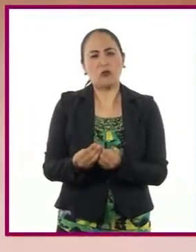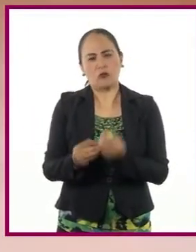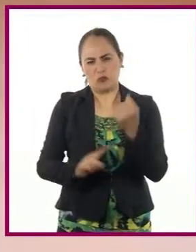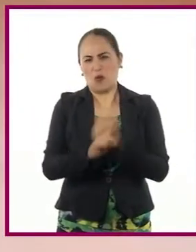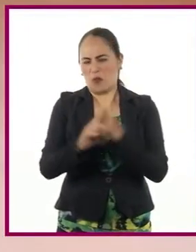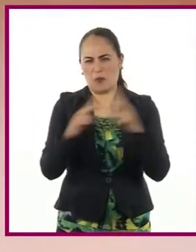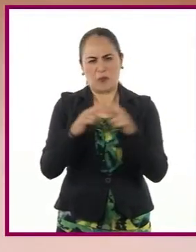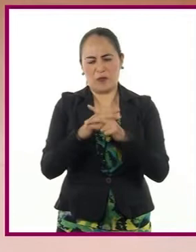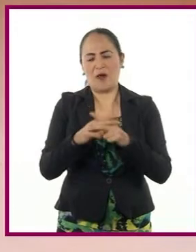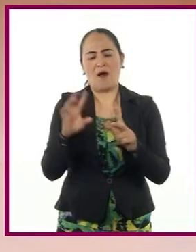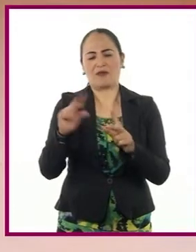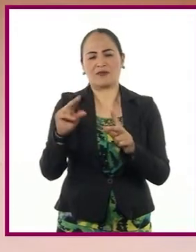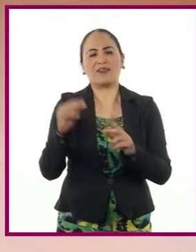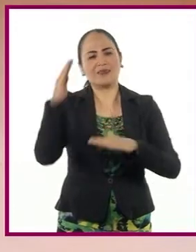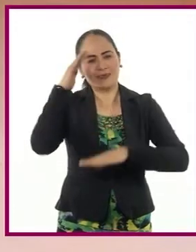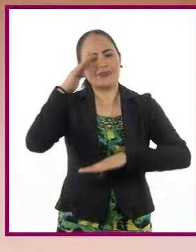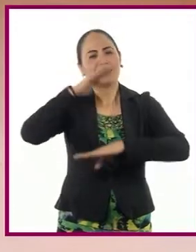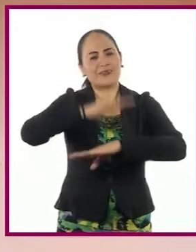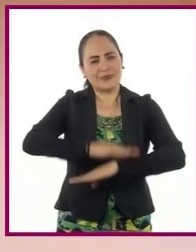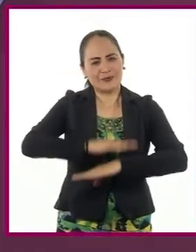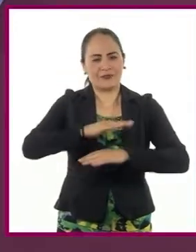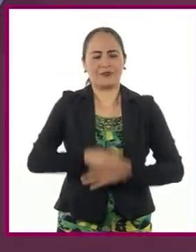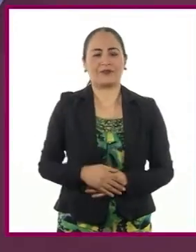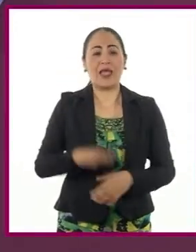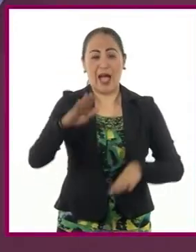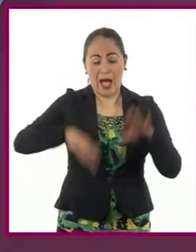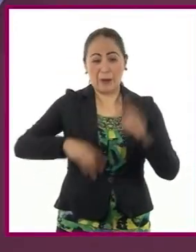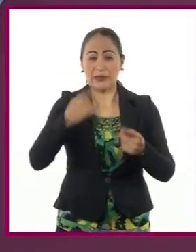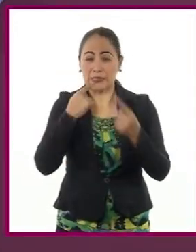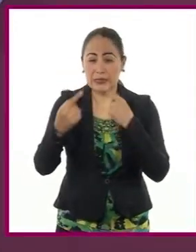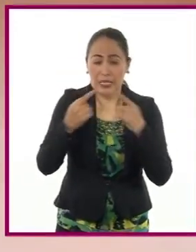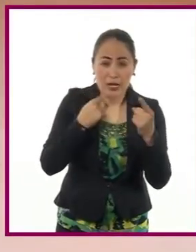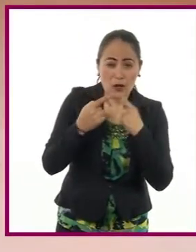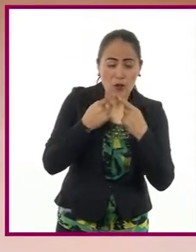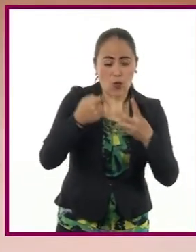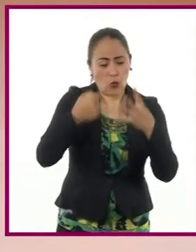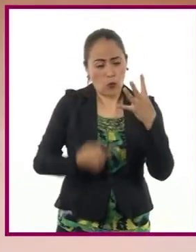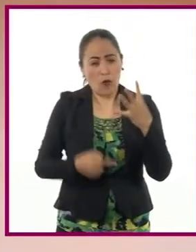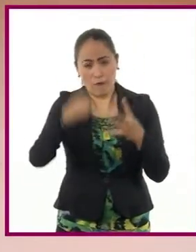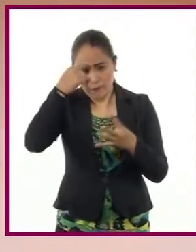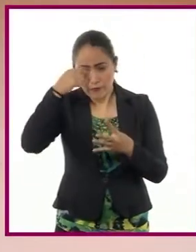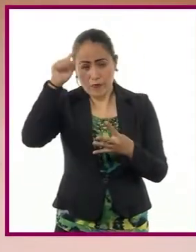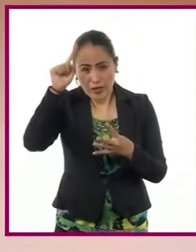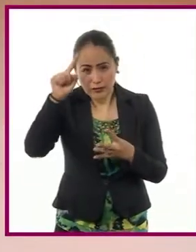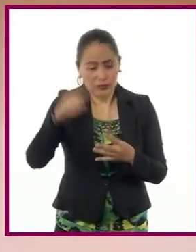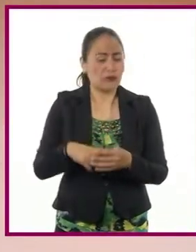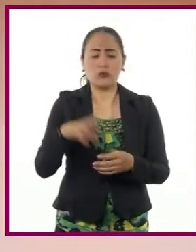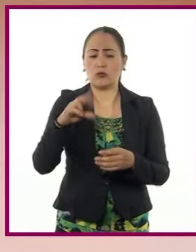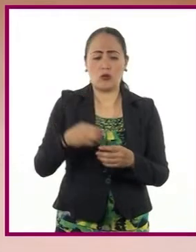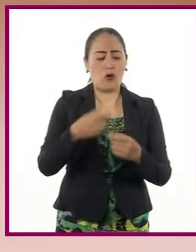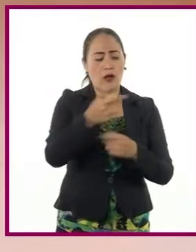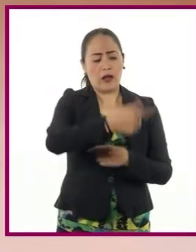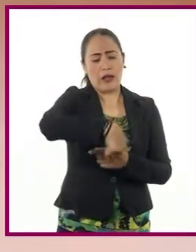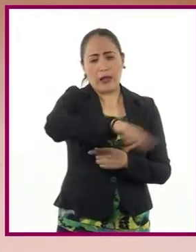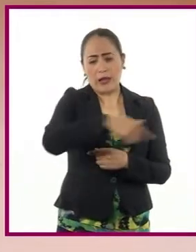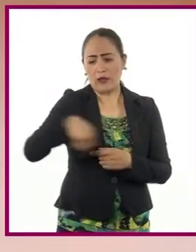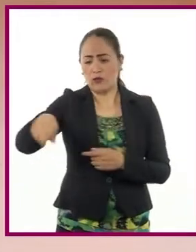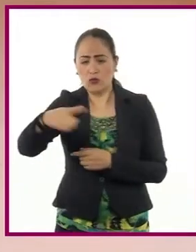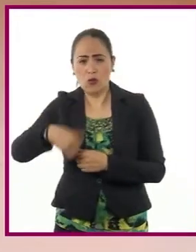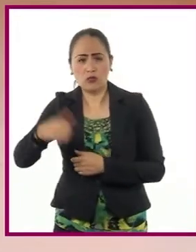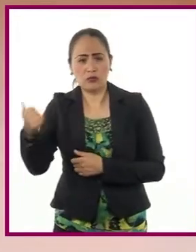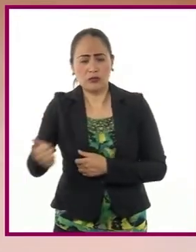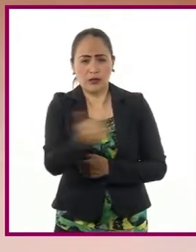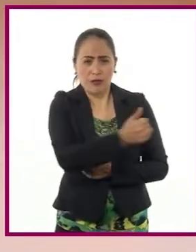conflicto. A veces las negociaciones no son sencillas. Deben existir entre las y los involucrados la convicción